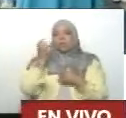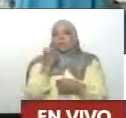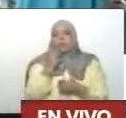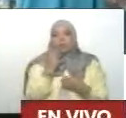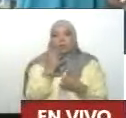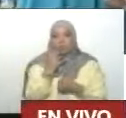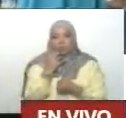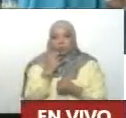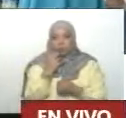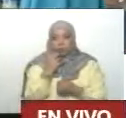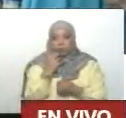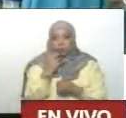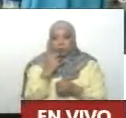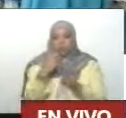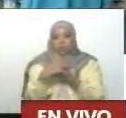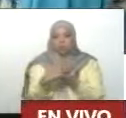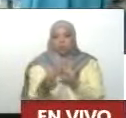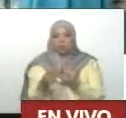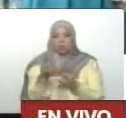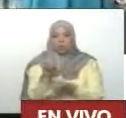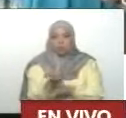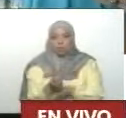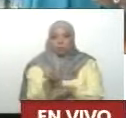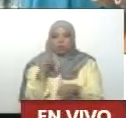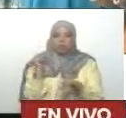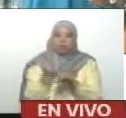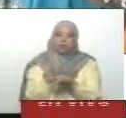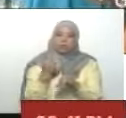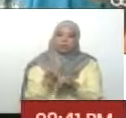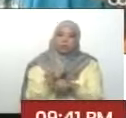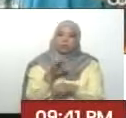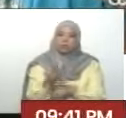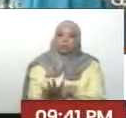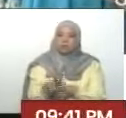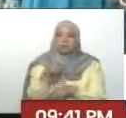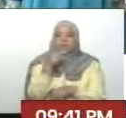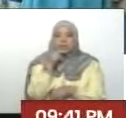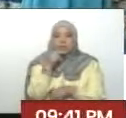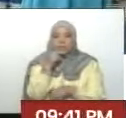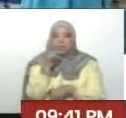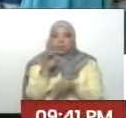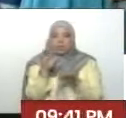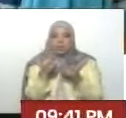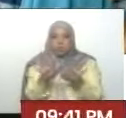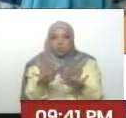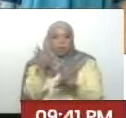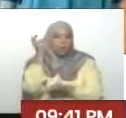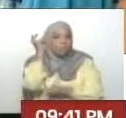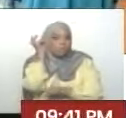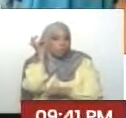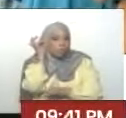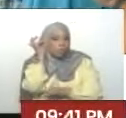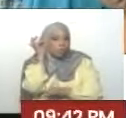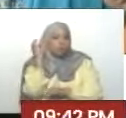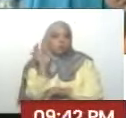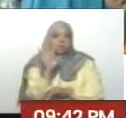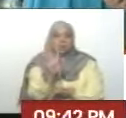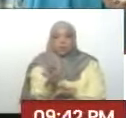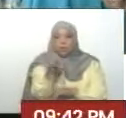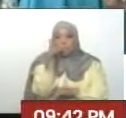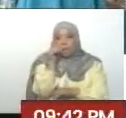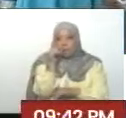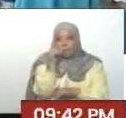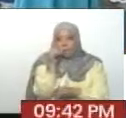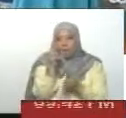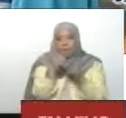ejemplo y un muchacho yo tengo cinco nietos y nueve nietas y